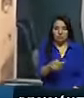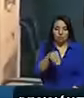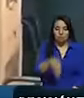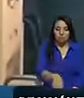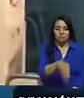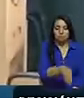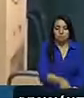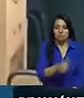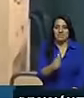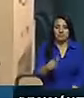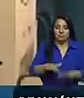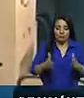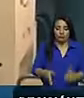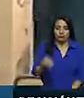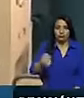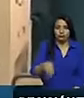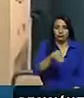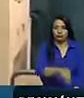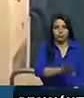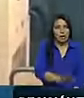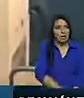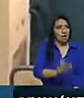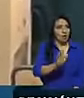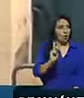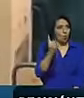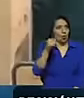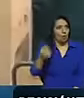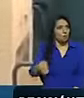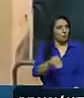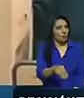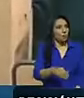urnas como podemos ver en este proceso